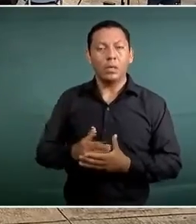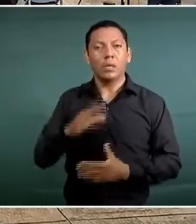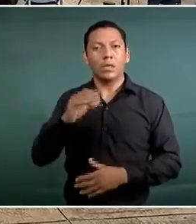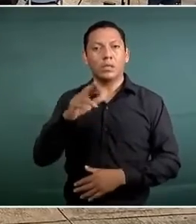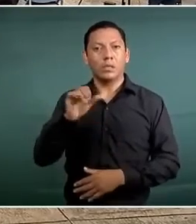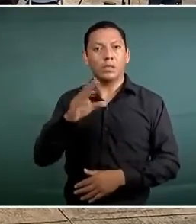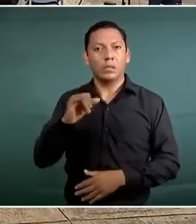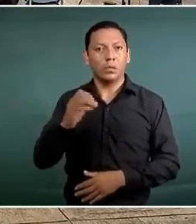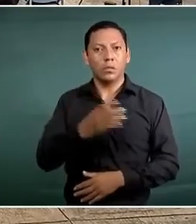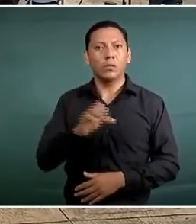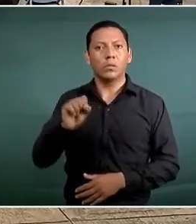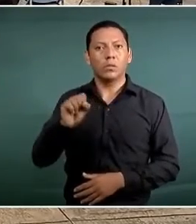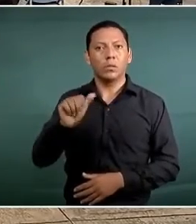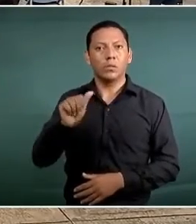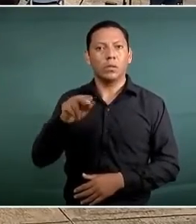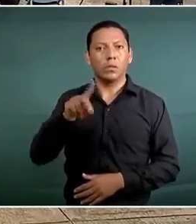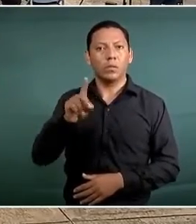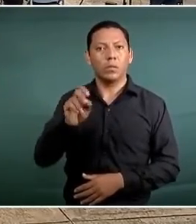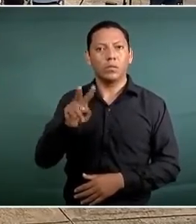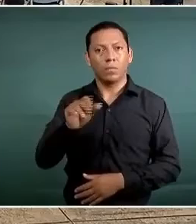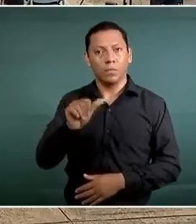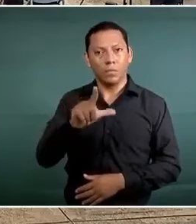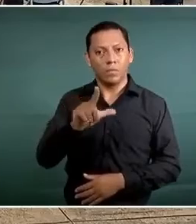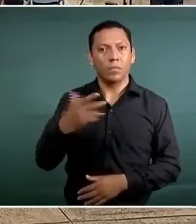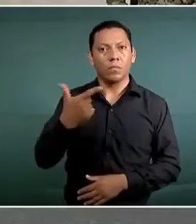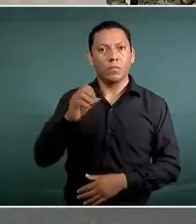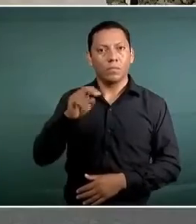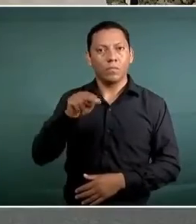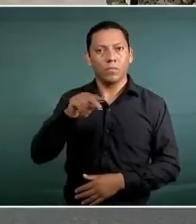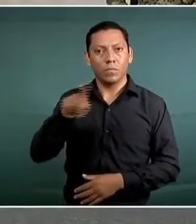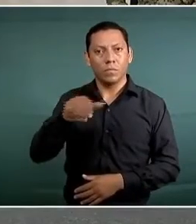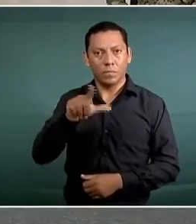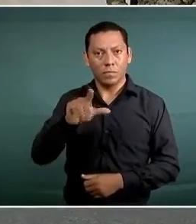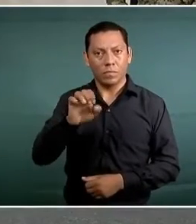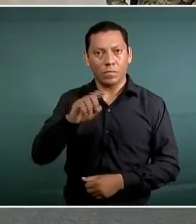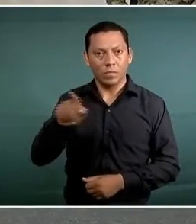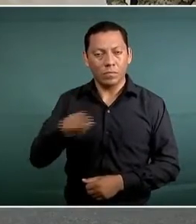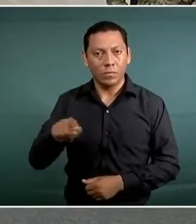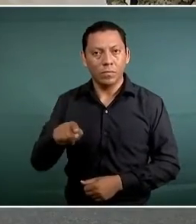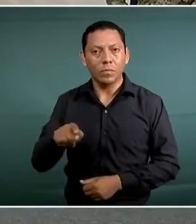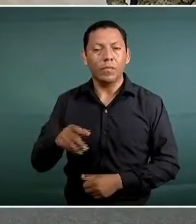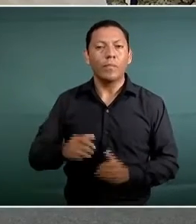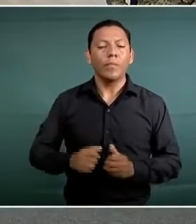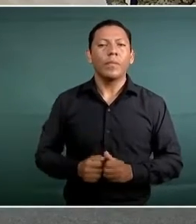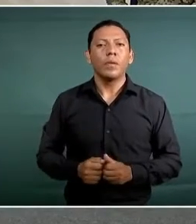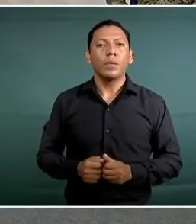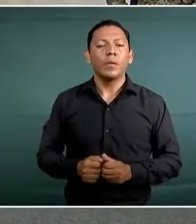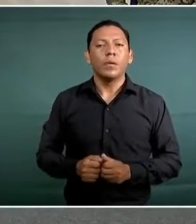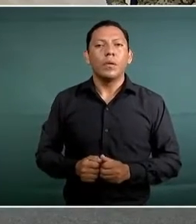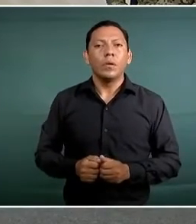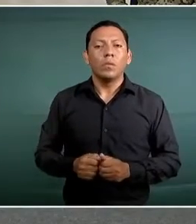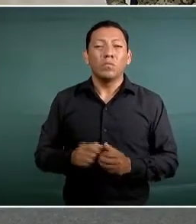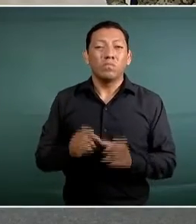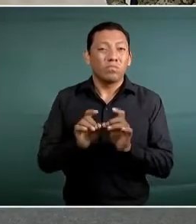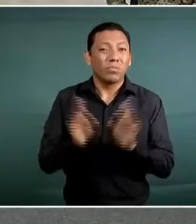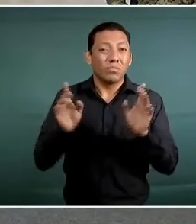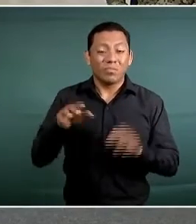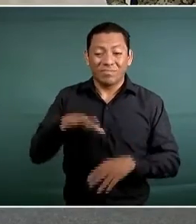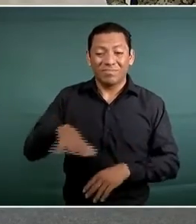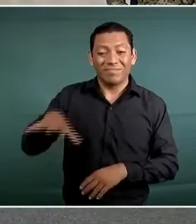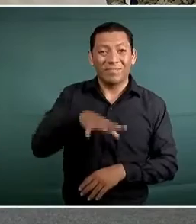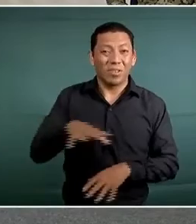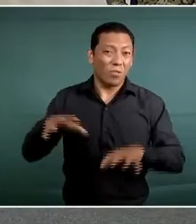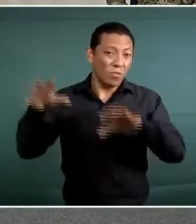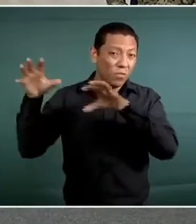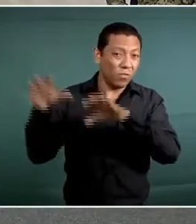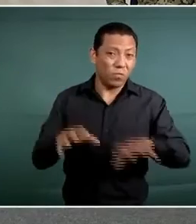Cresencio Sandoval González. Y por la tormenta tropical,